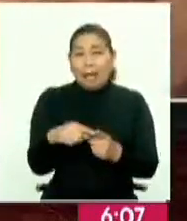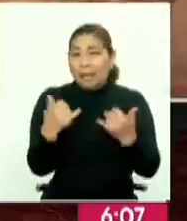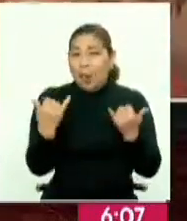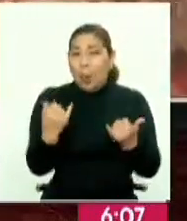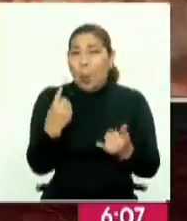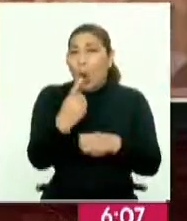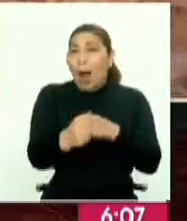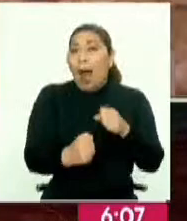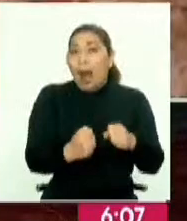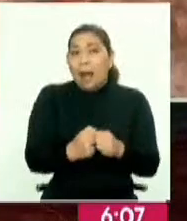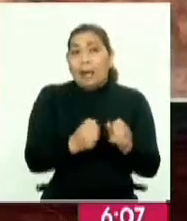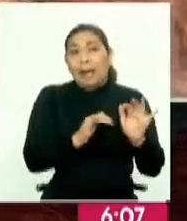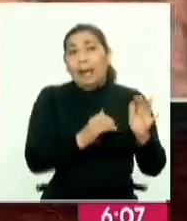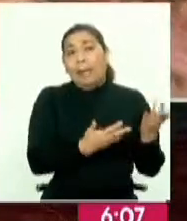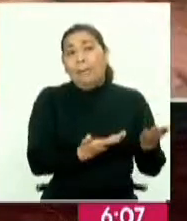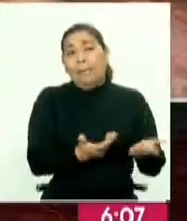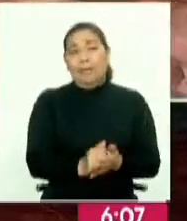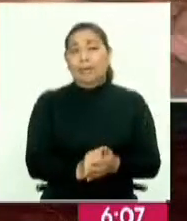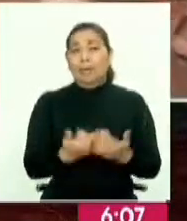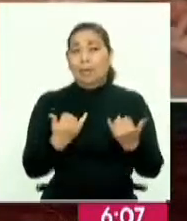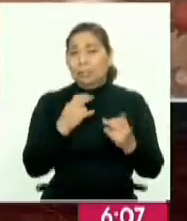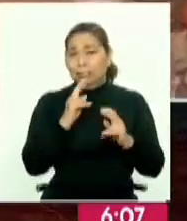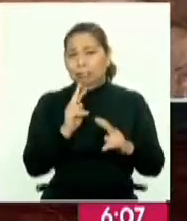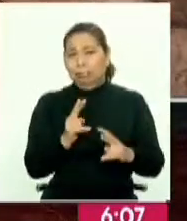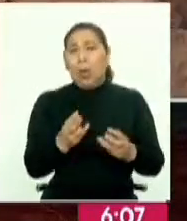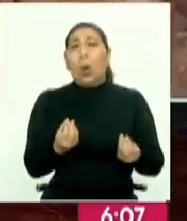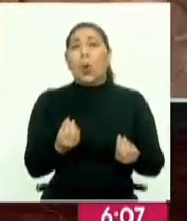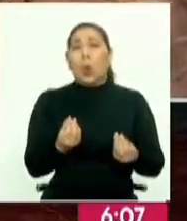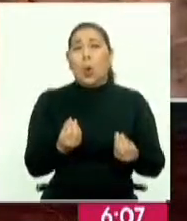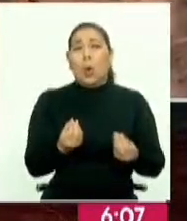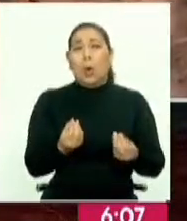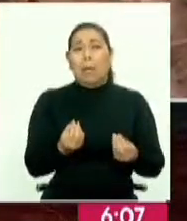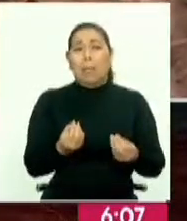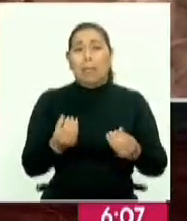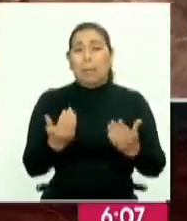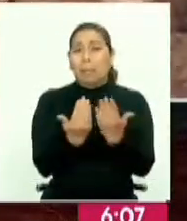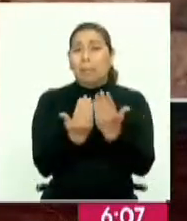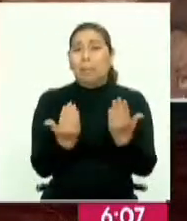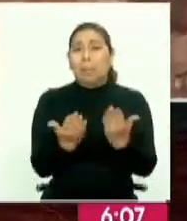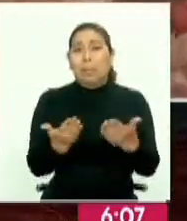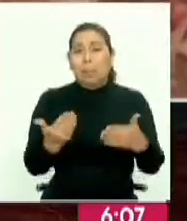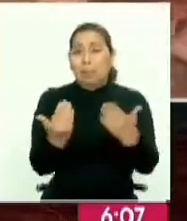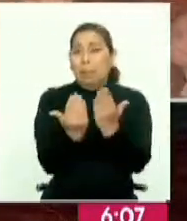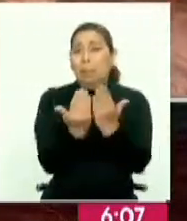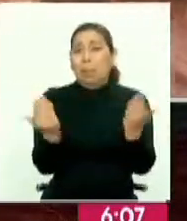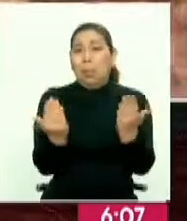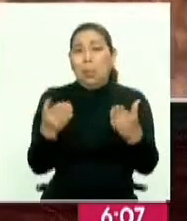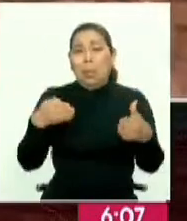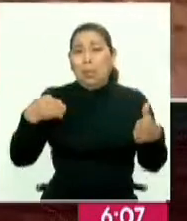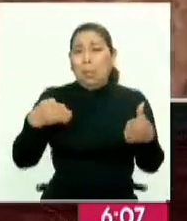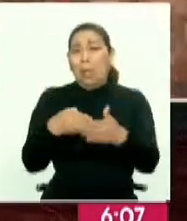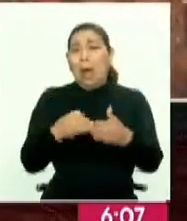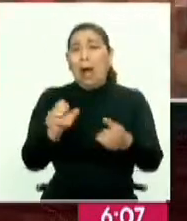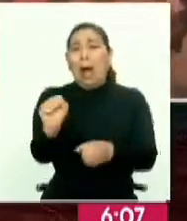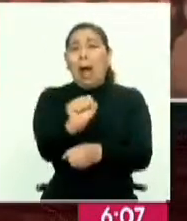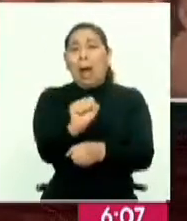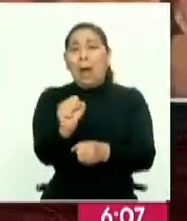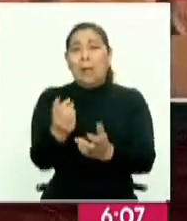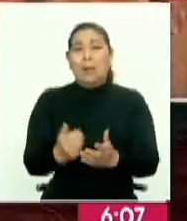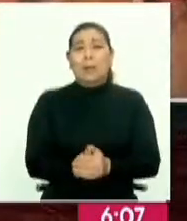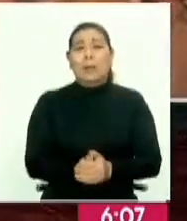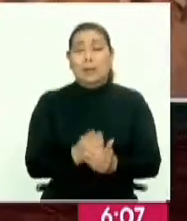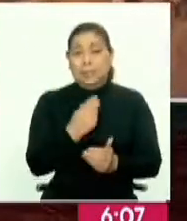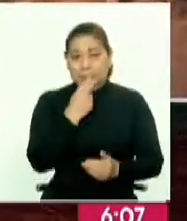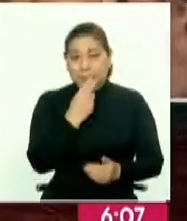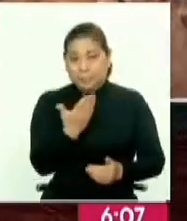está de más de un año de monte llamado lobby hemos sido testigos como a bloqueó el acceso rápido de los números que el tráfico que otro escenario provocado por ejemplo